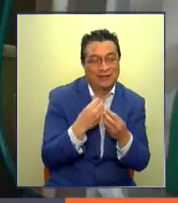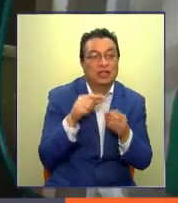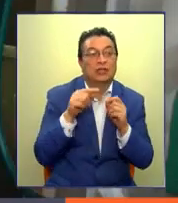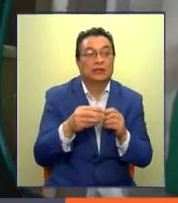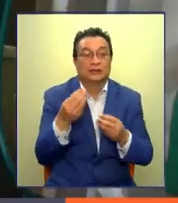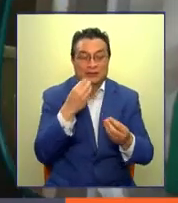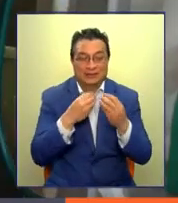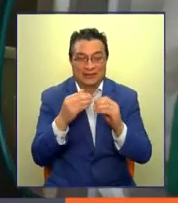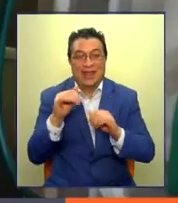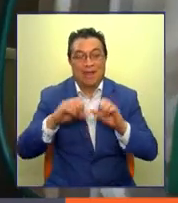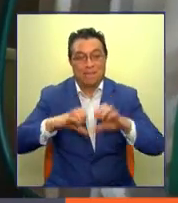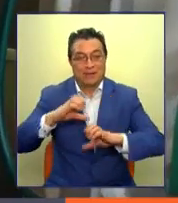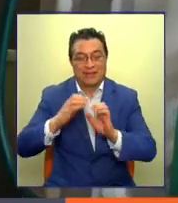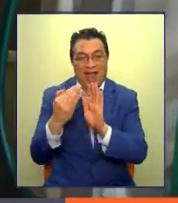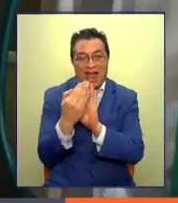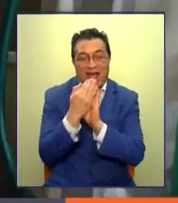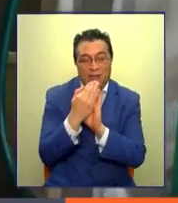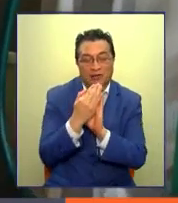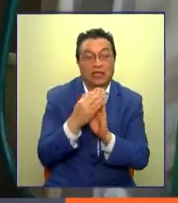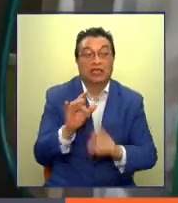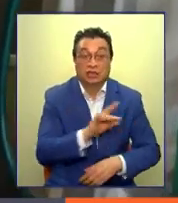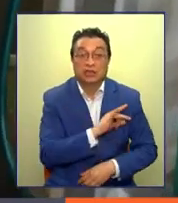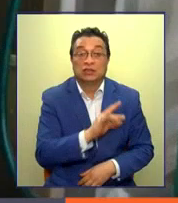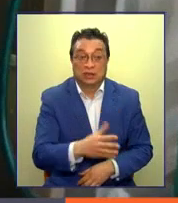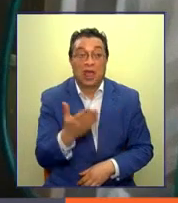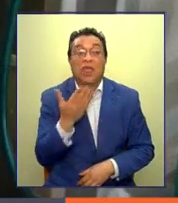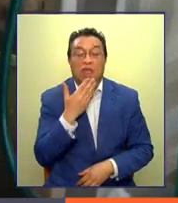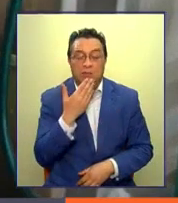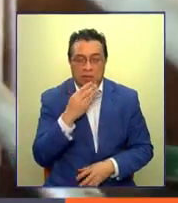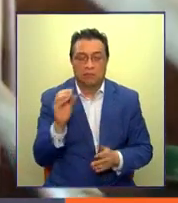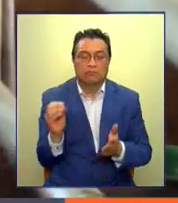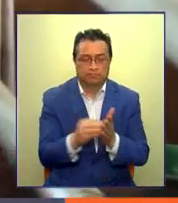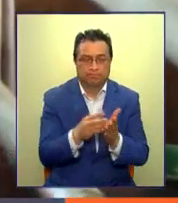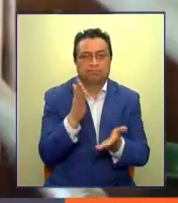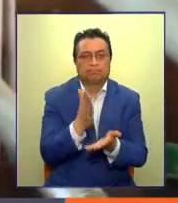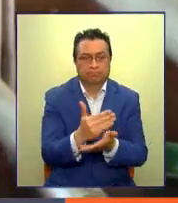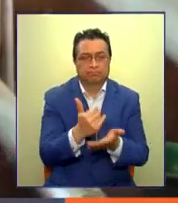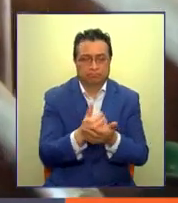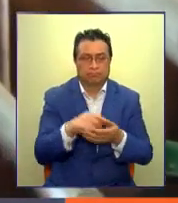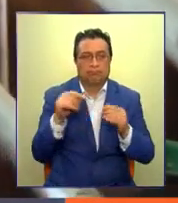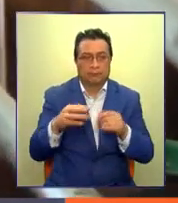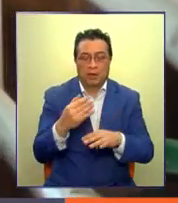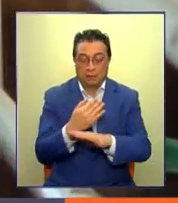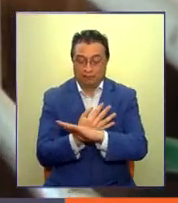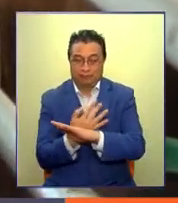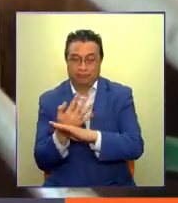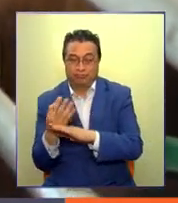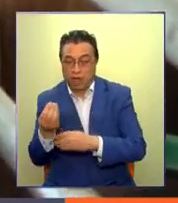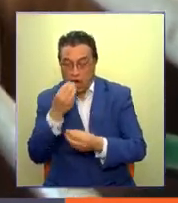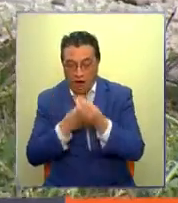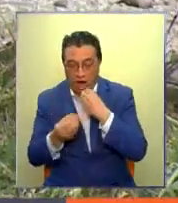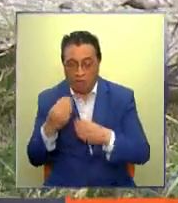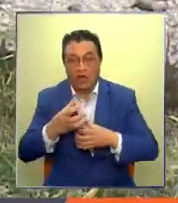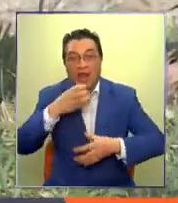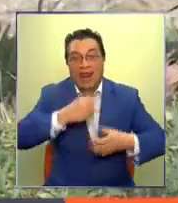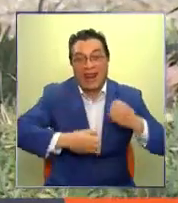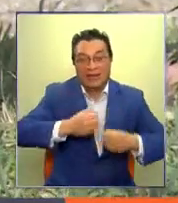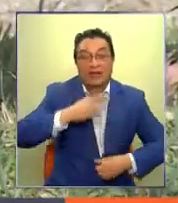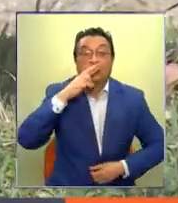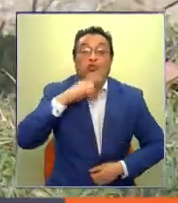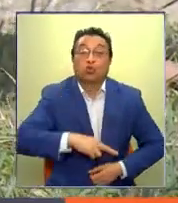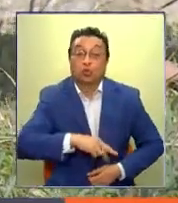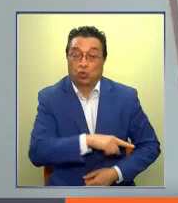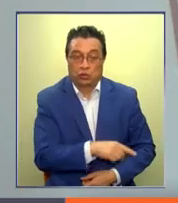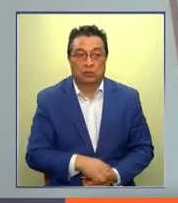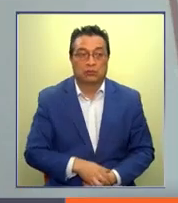de hamburguesas. En Chile también se están implementando estrategias en el forraje que comen las vacas lecheras del sur. El pastoreo